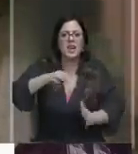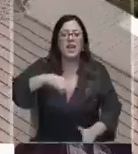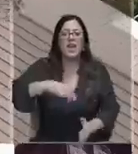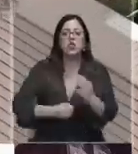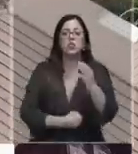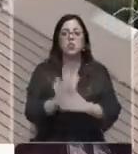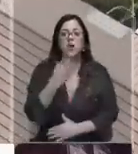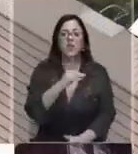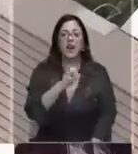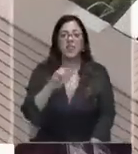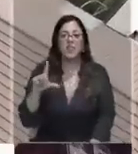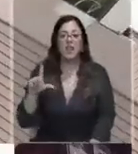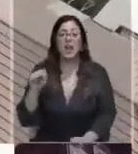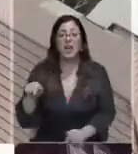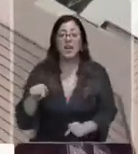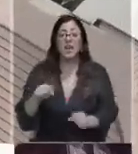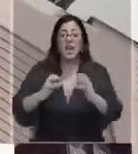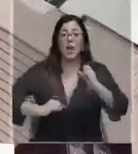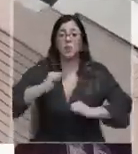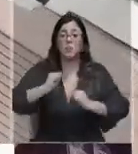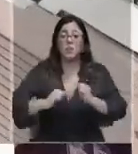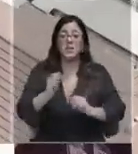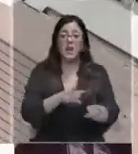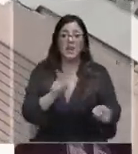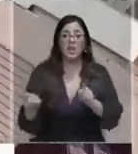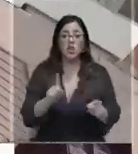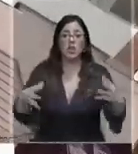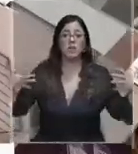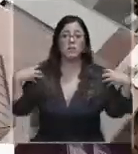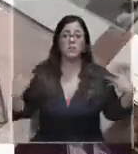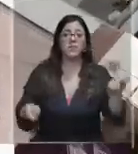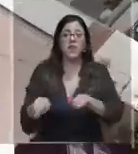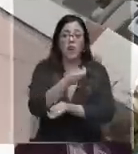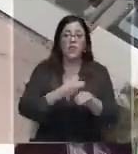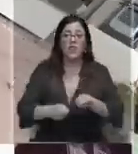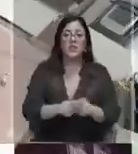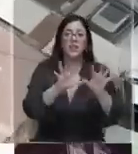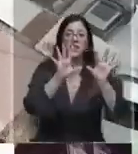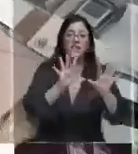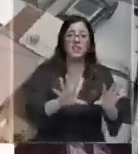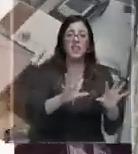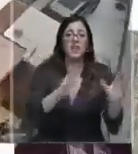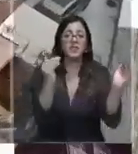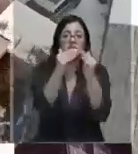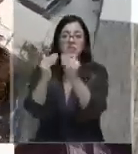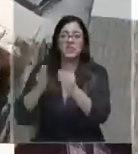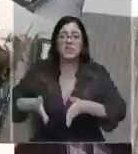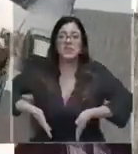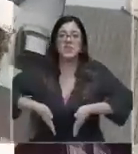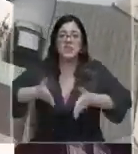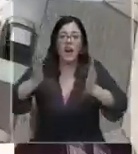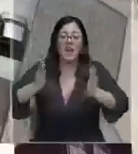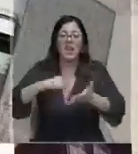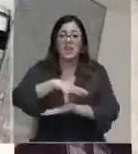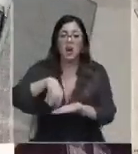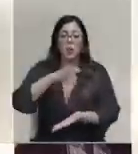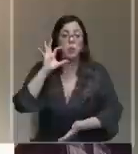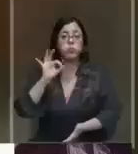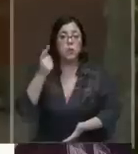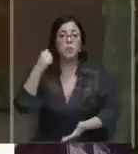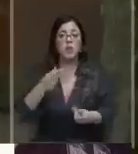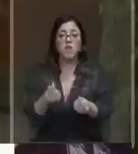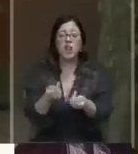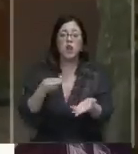La empresa Vulcom fue la encargada de gestionar la venta de 10 propiedades ubicadas en esta calle en particular, en Las Condes. Pero el valor pagado